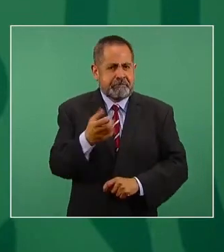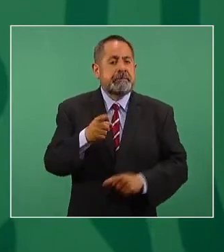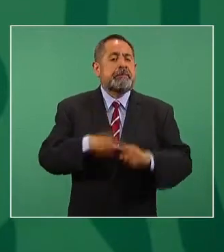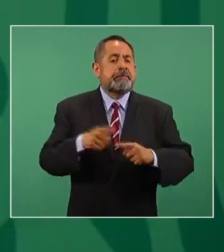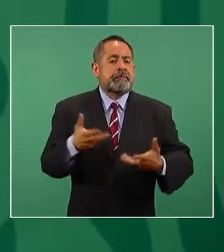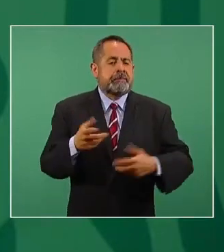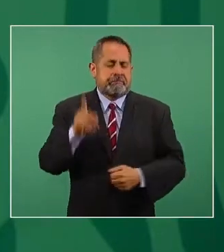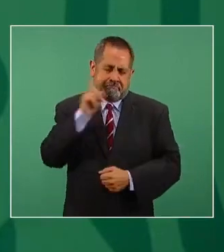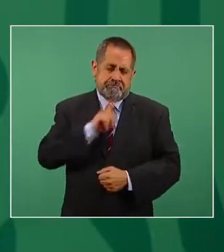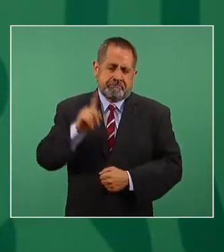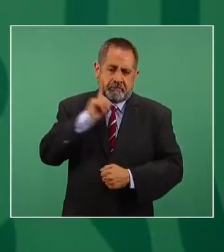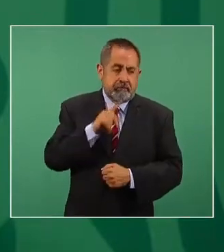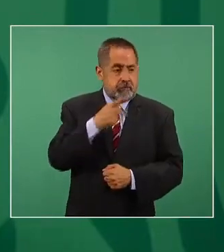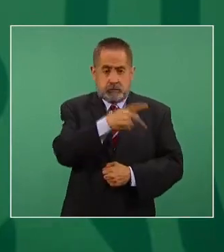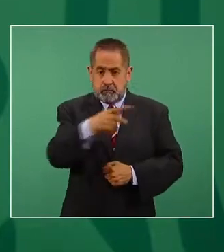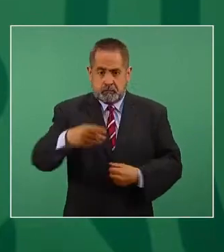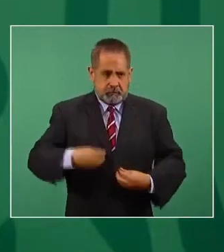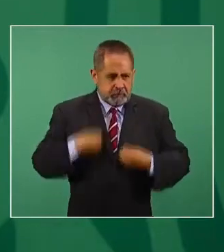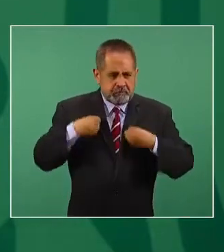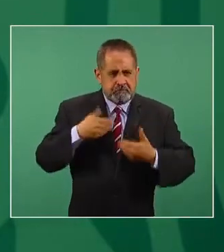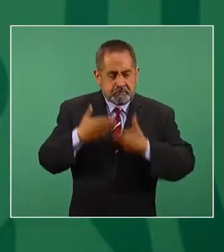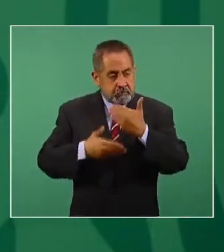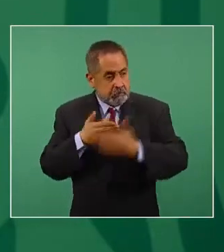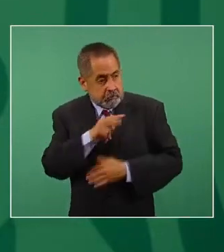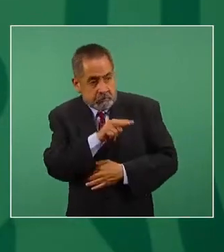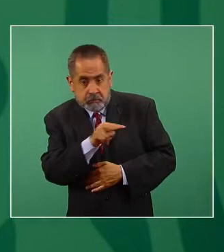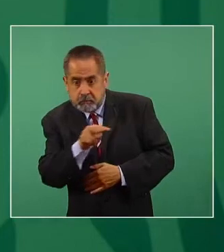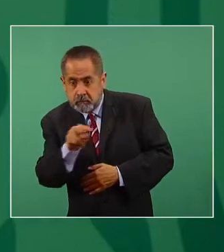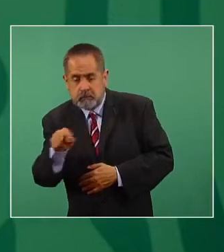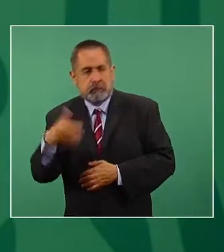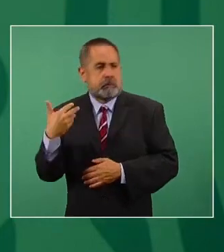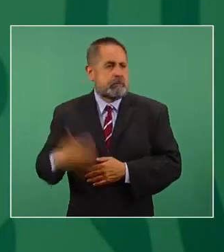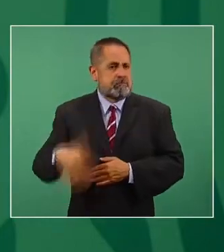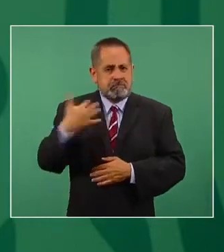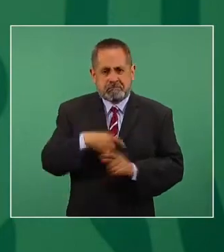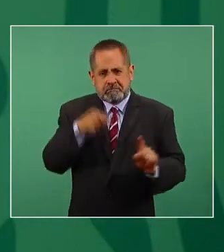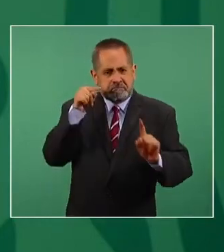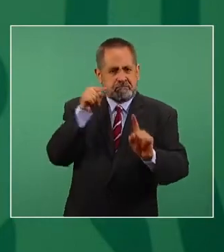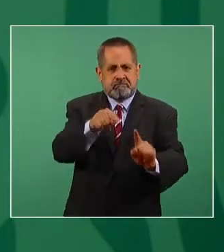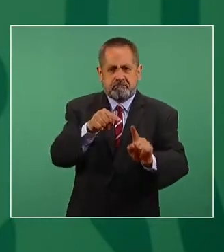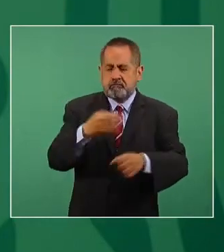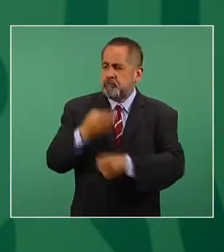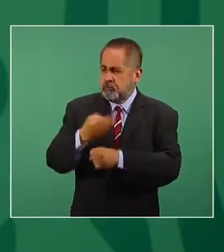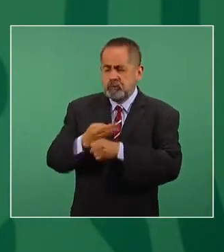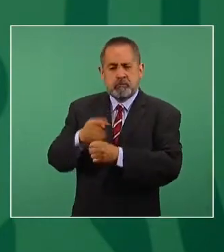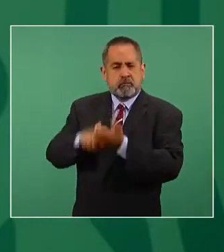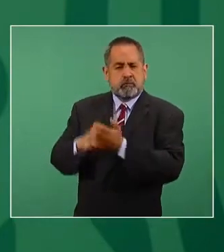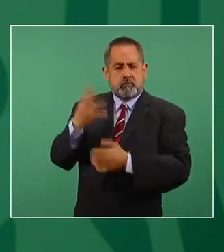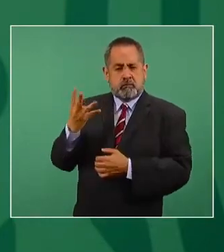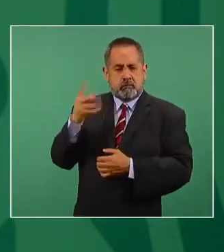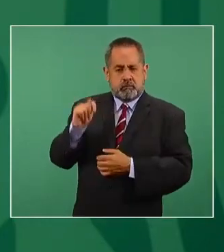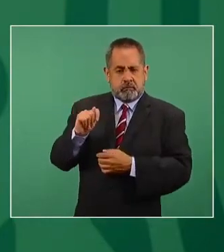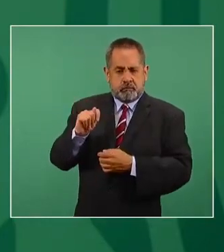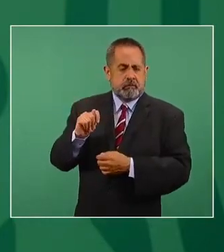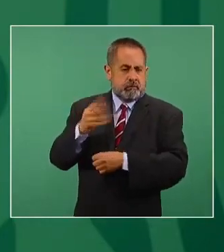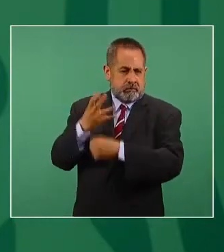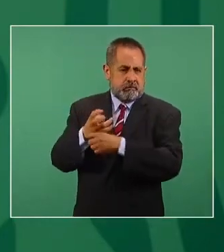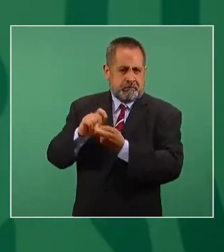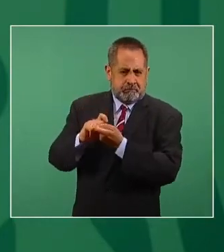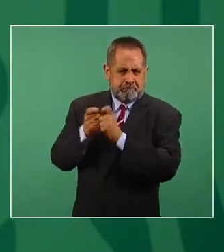sus vidas y sus proyectos hoy están en el centro de esta cuarta